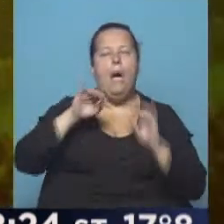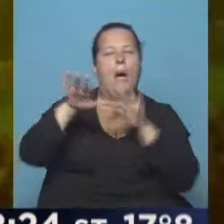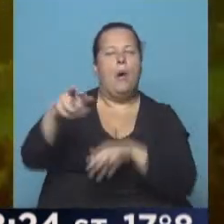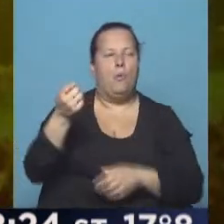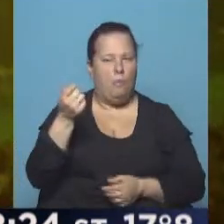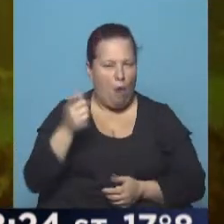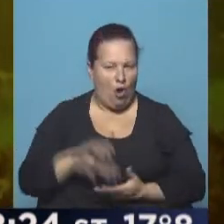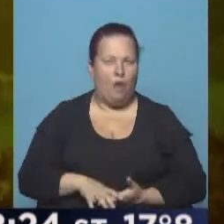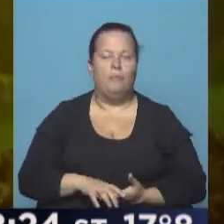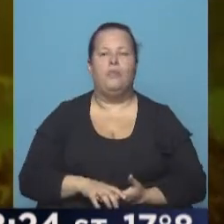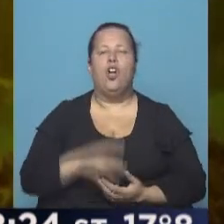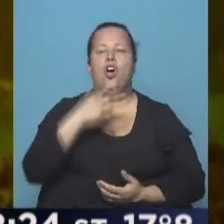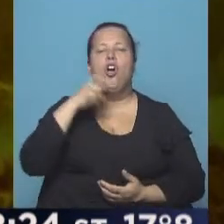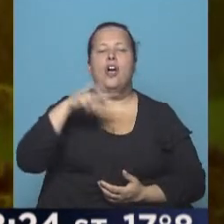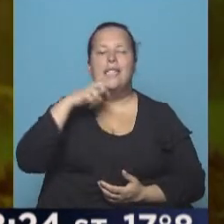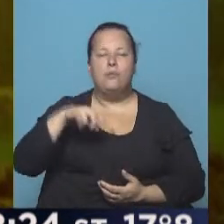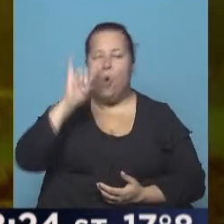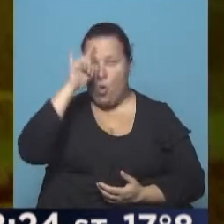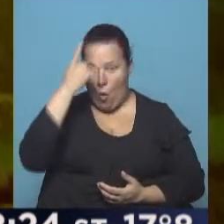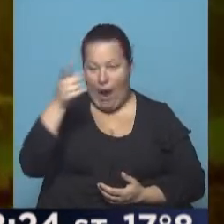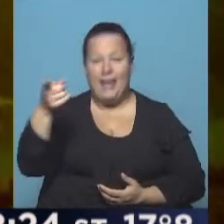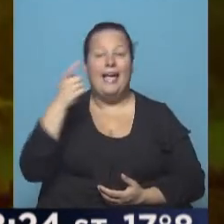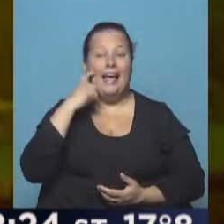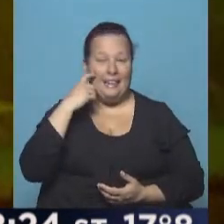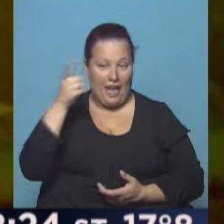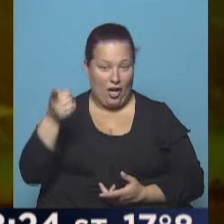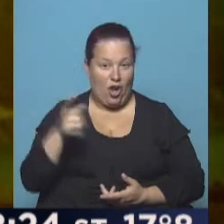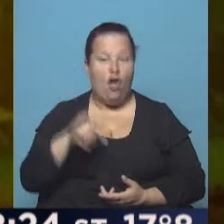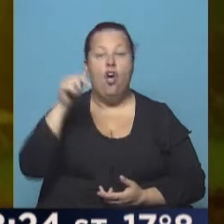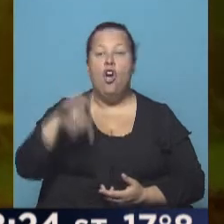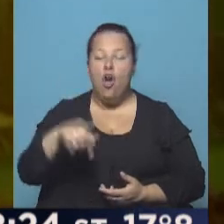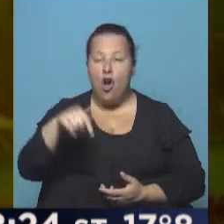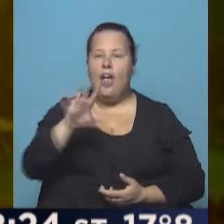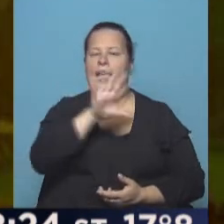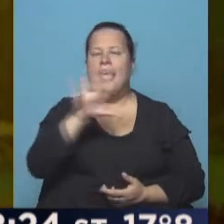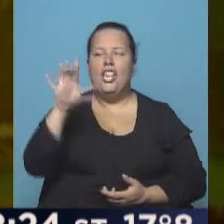concurridas, que son Concepción del Uruguay, por ejemplo, está hoy solo